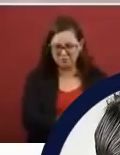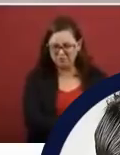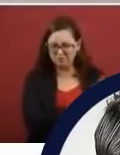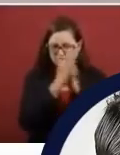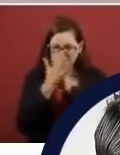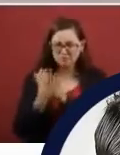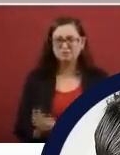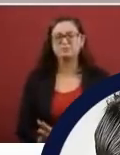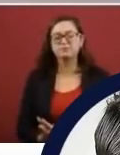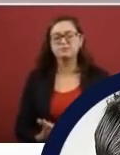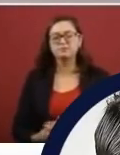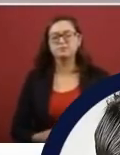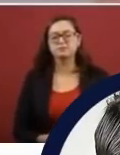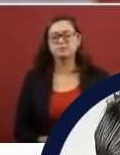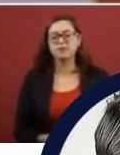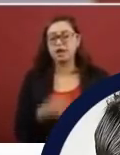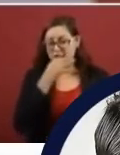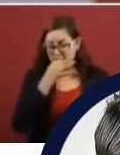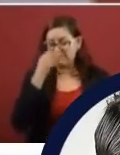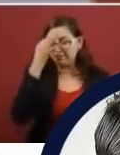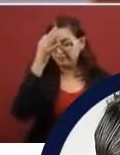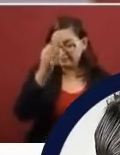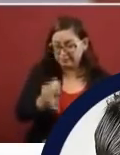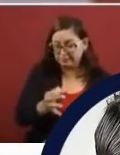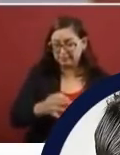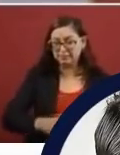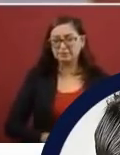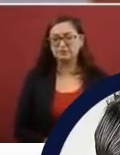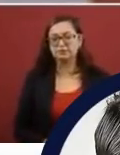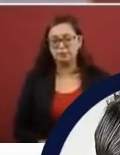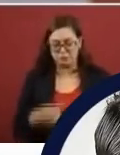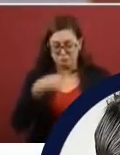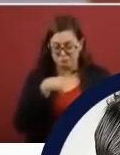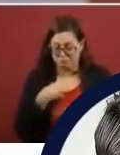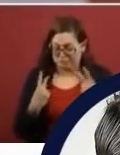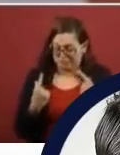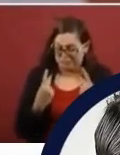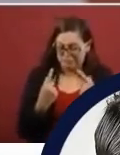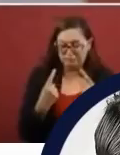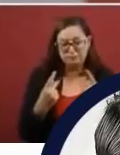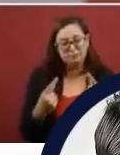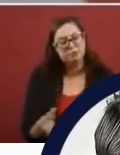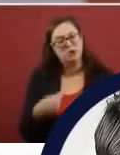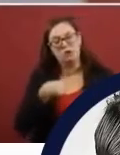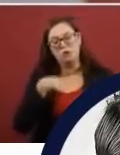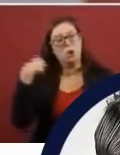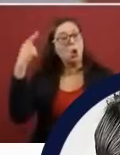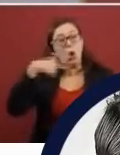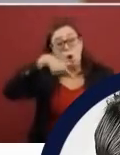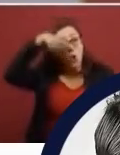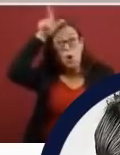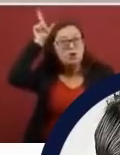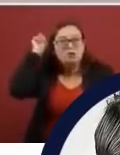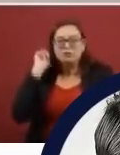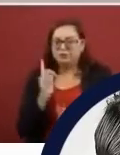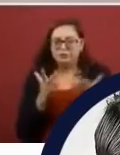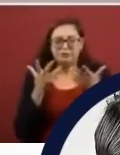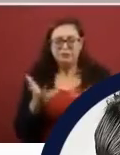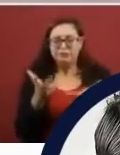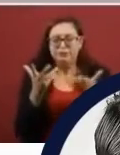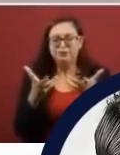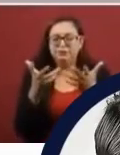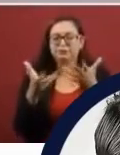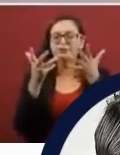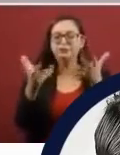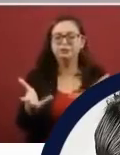el consenso alrededor de la técnica, es decir, no hay política, no hay voluntad, no hay sentimientos, no hay inercias históricas, no